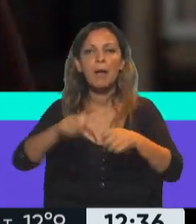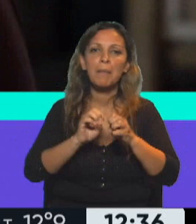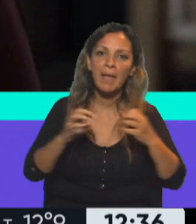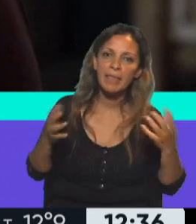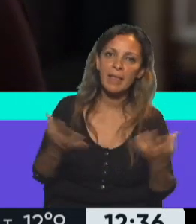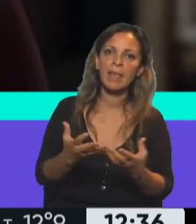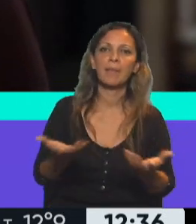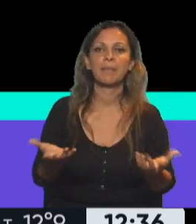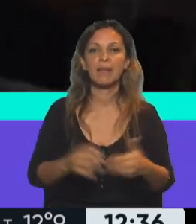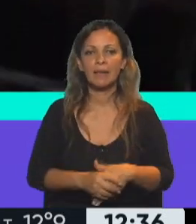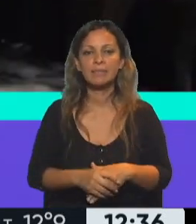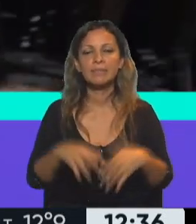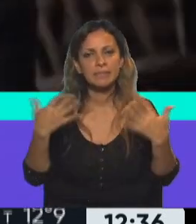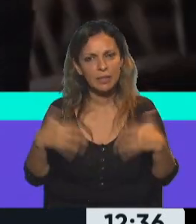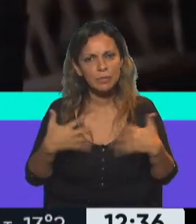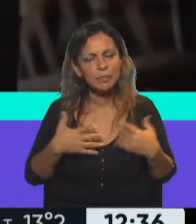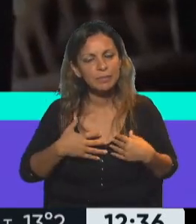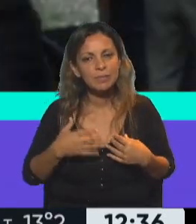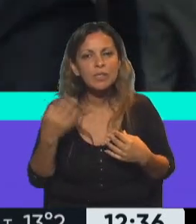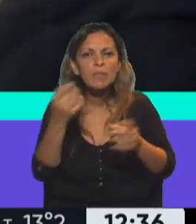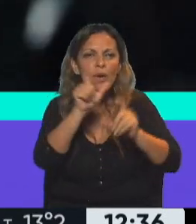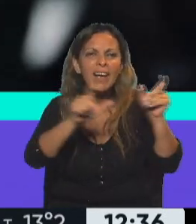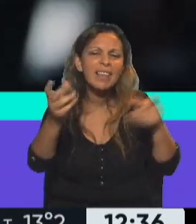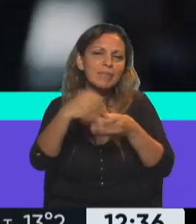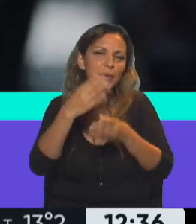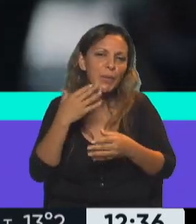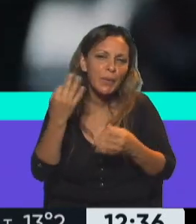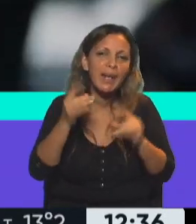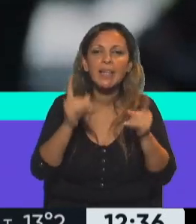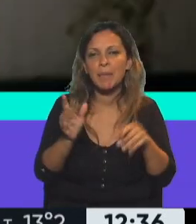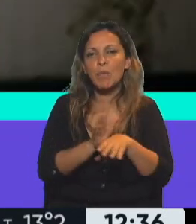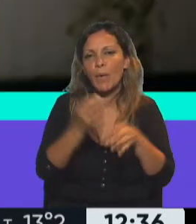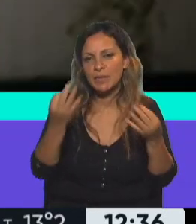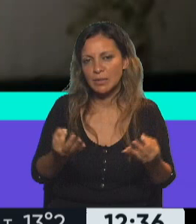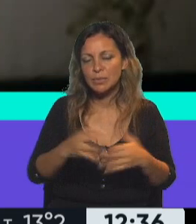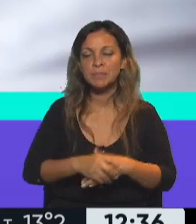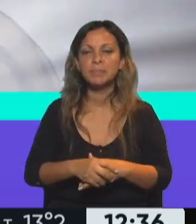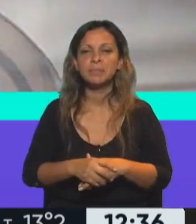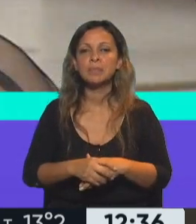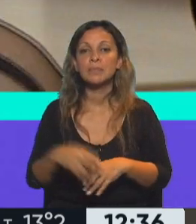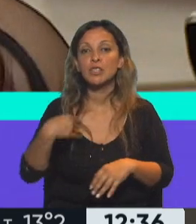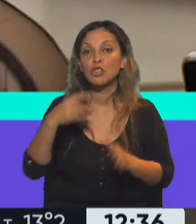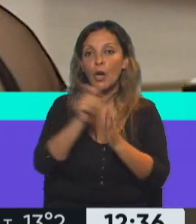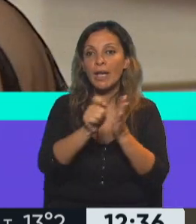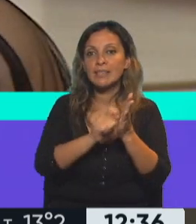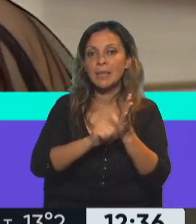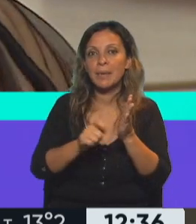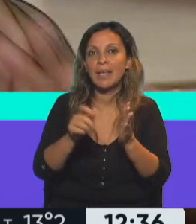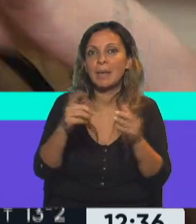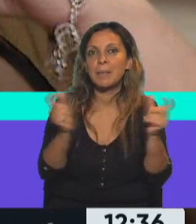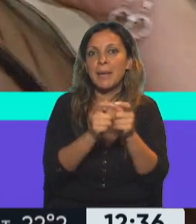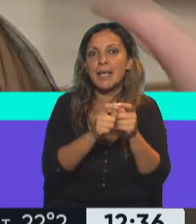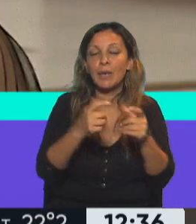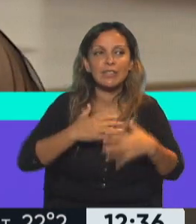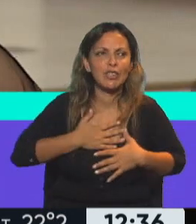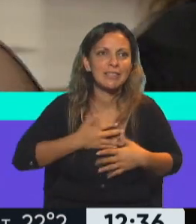medio. Hay mucho muy buena gente y muy buenos actores. Yo aparte escribí la película, así que a mí es como